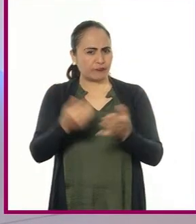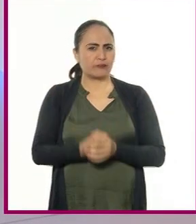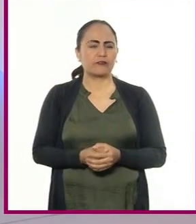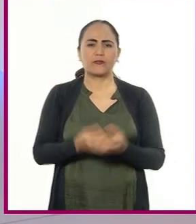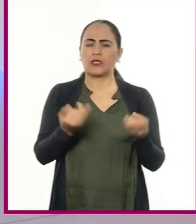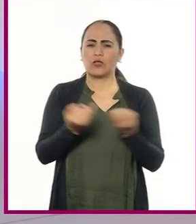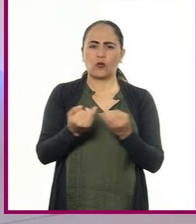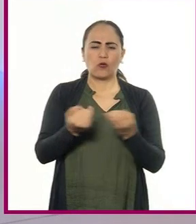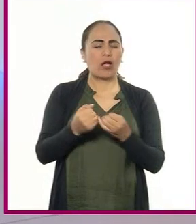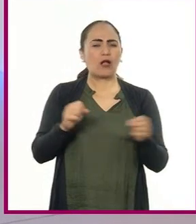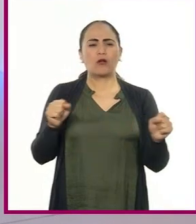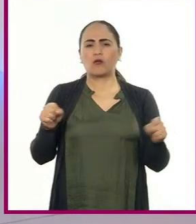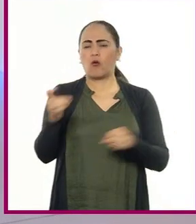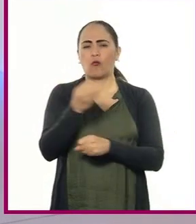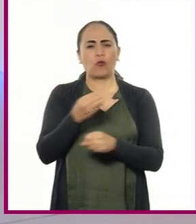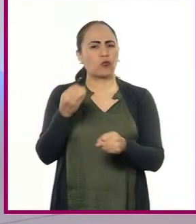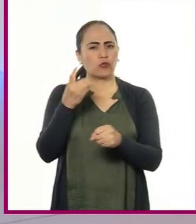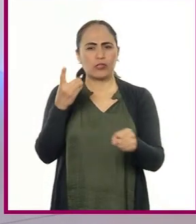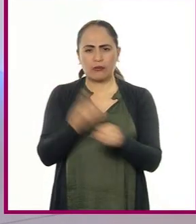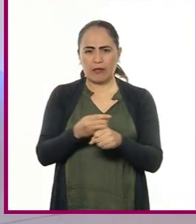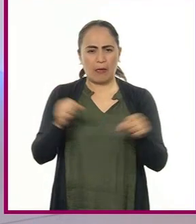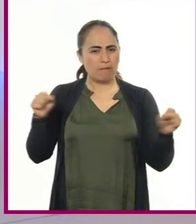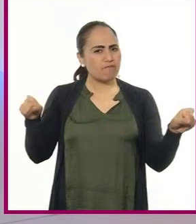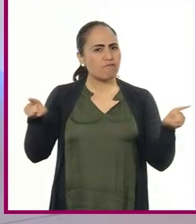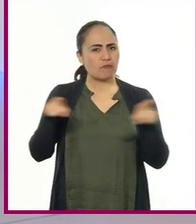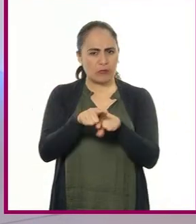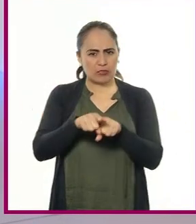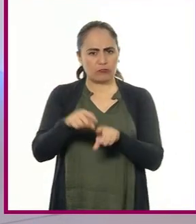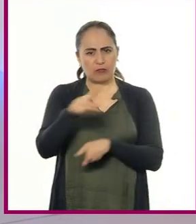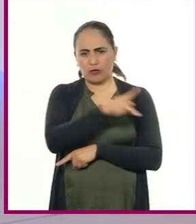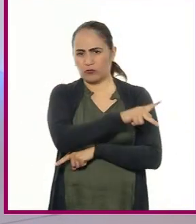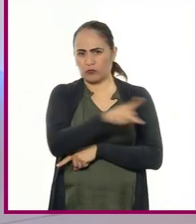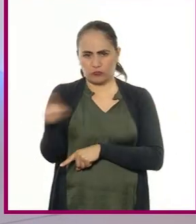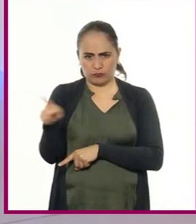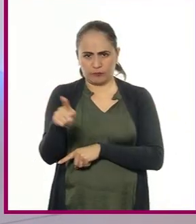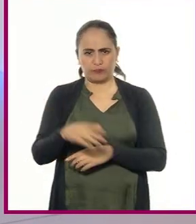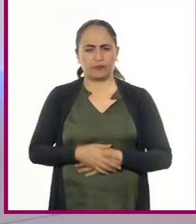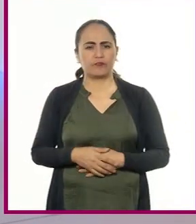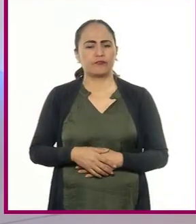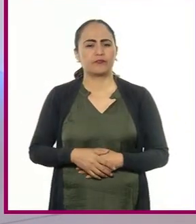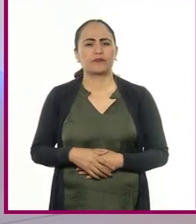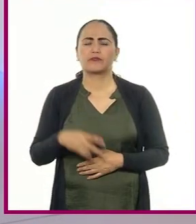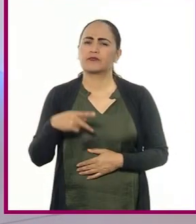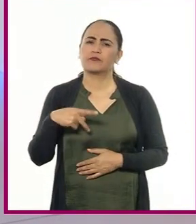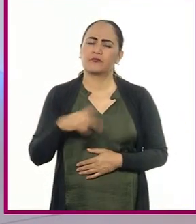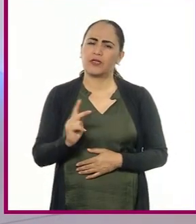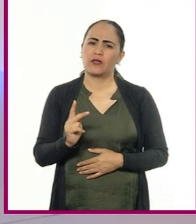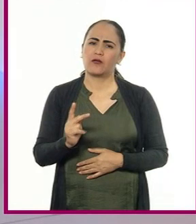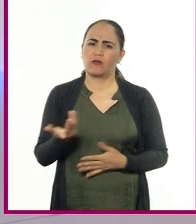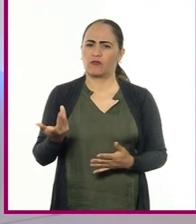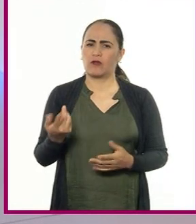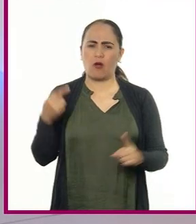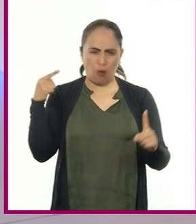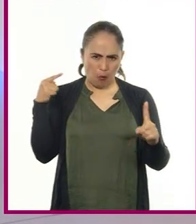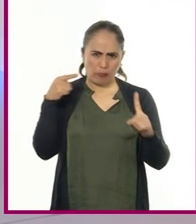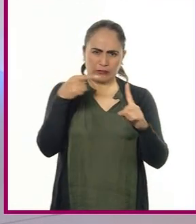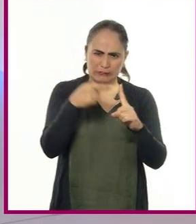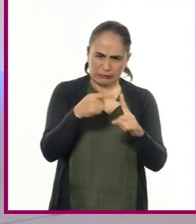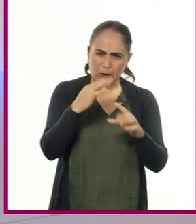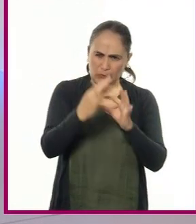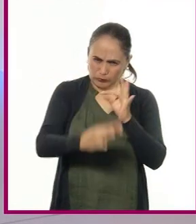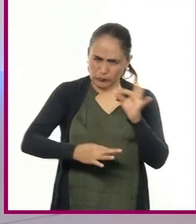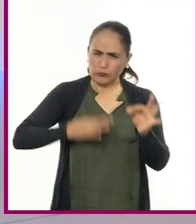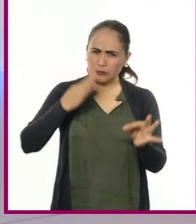oportunidades de aprendizaje permanente para todos. Pero ¿cómo se ha avanzado en el Objetivo de